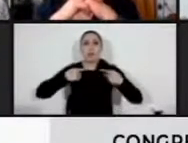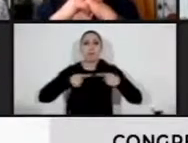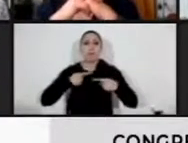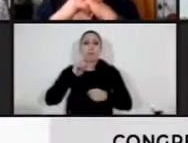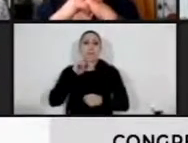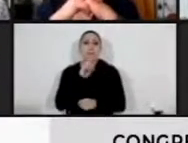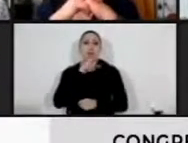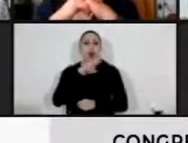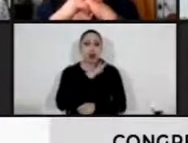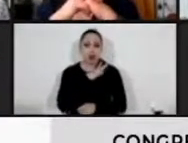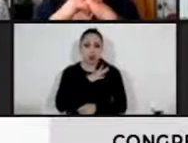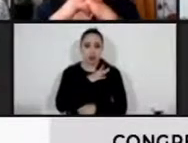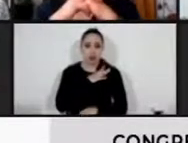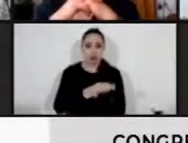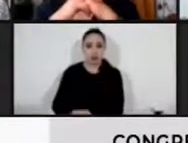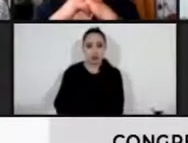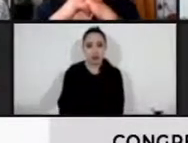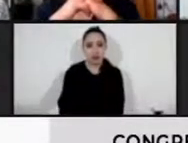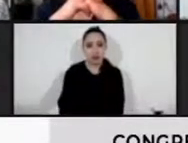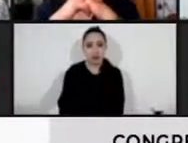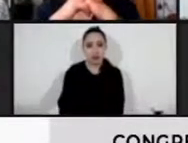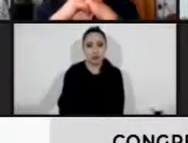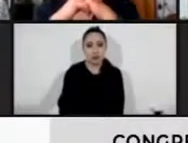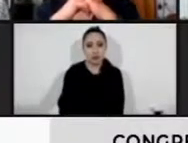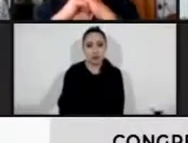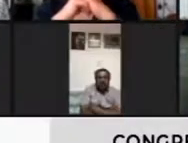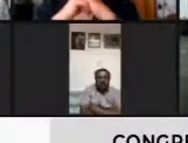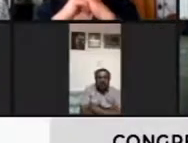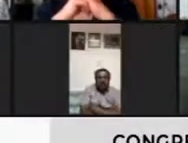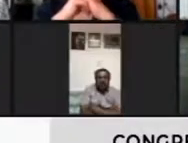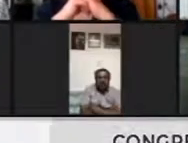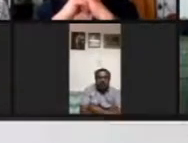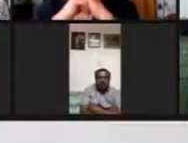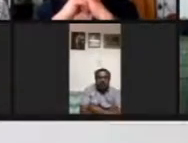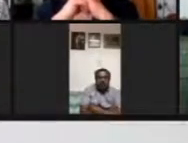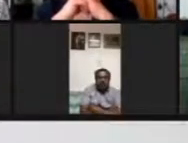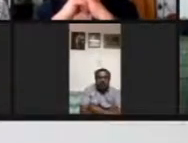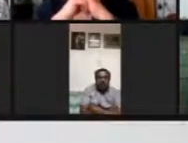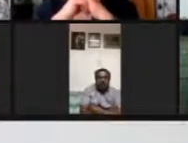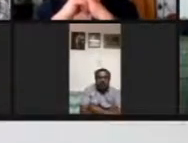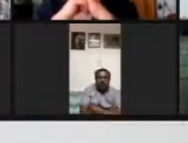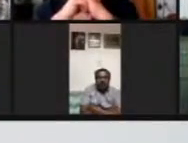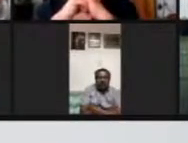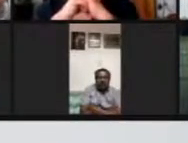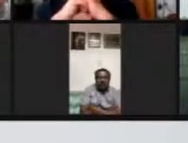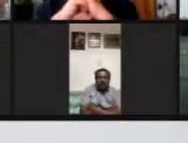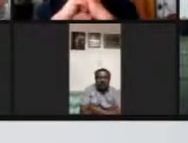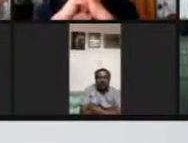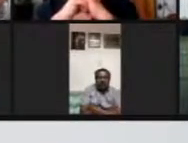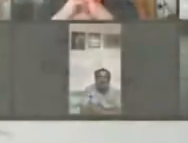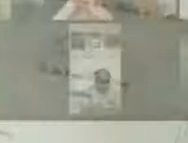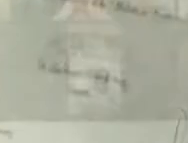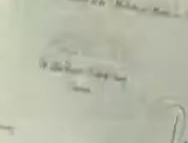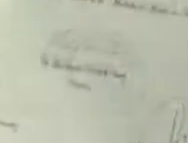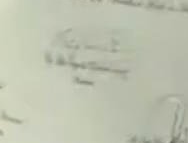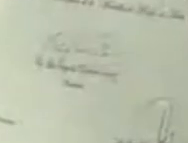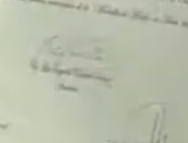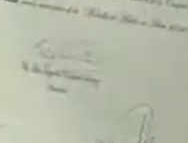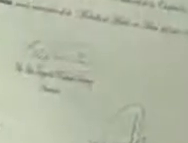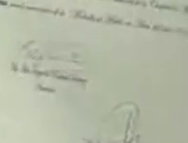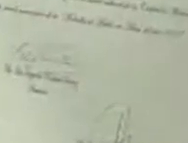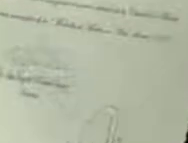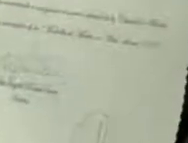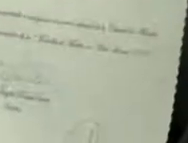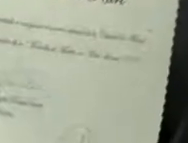es que es hasta, yo pienso que los políticos no ven esa conveniencia, pero deberían de verla, porque tendrían mucho mejores ciudadanos si